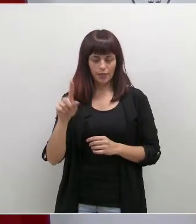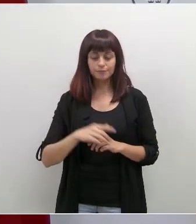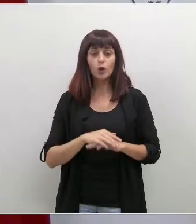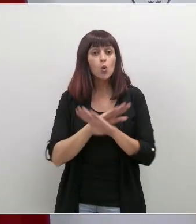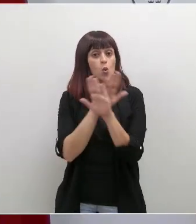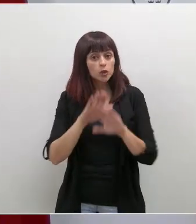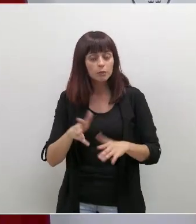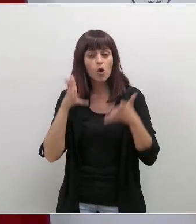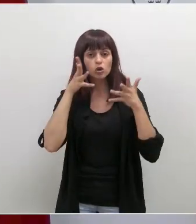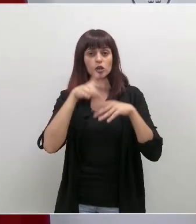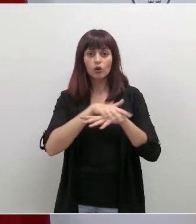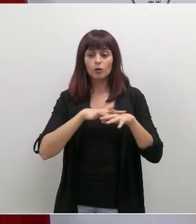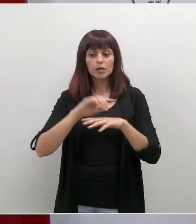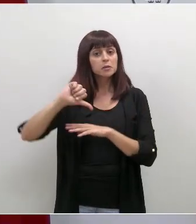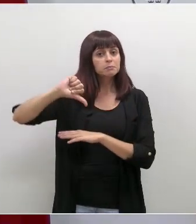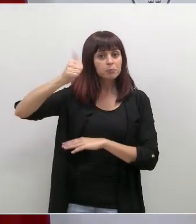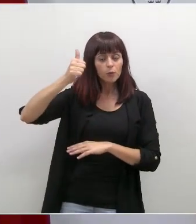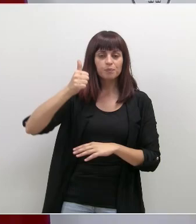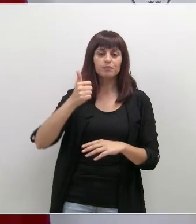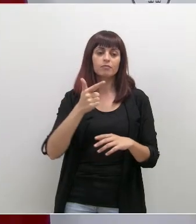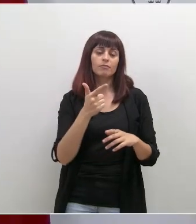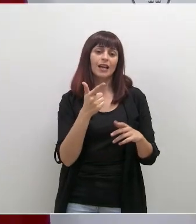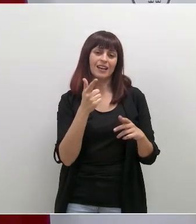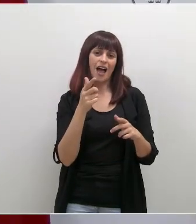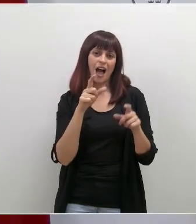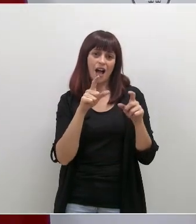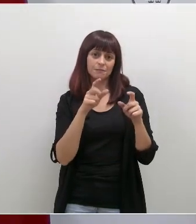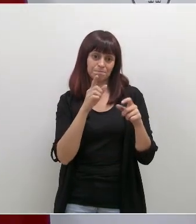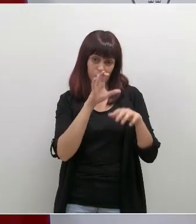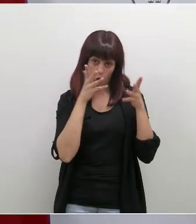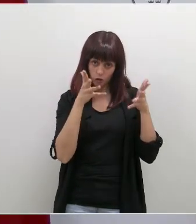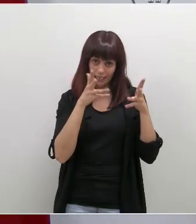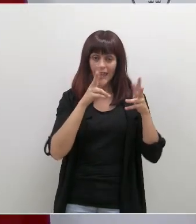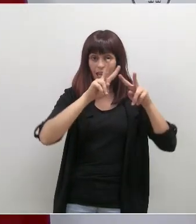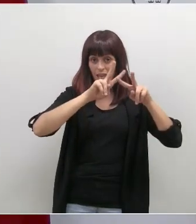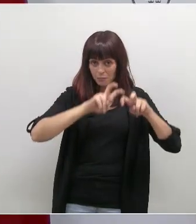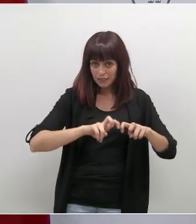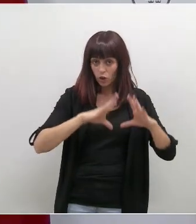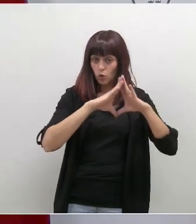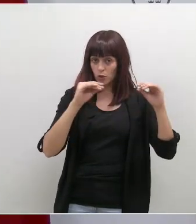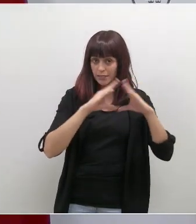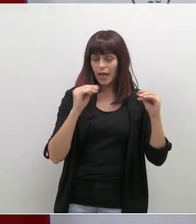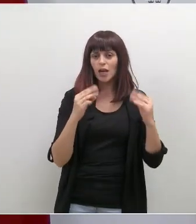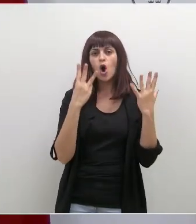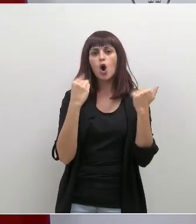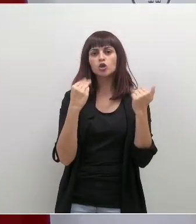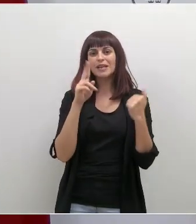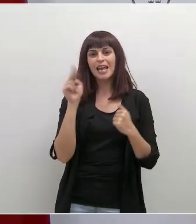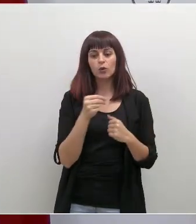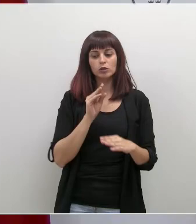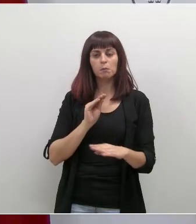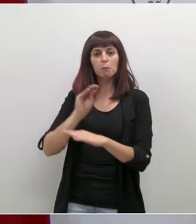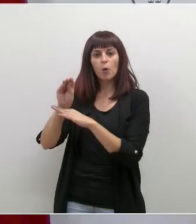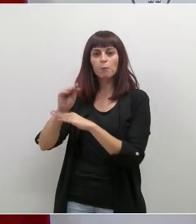Gobierno ha aprobado, a propuesta de la Consejería de Empleo, Investigación y Universidades, una subvención de 8.000 euros a la Fundación del Hospital